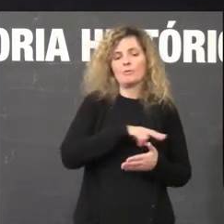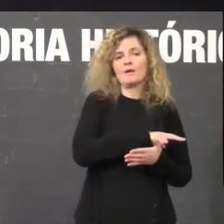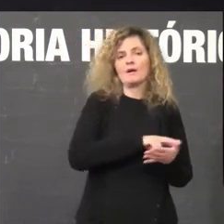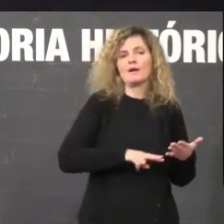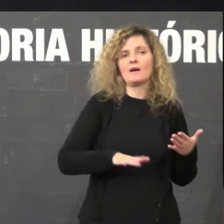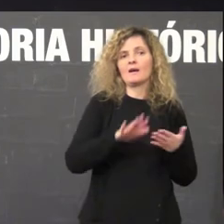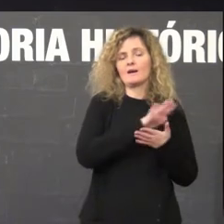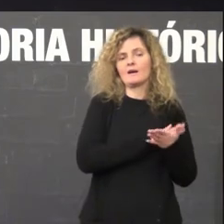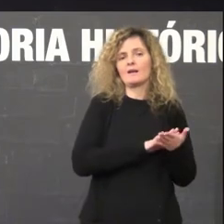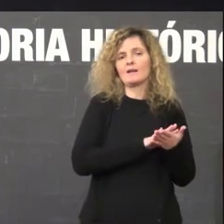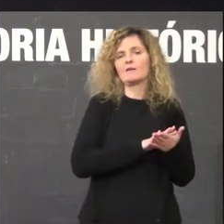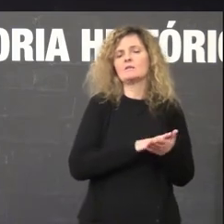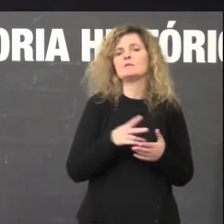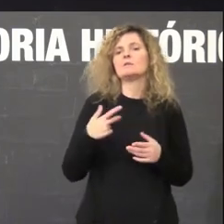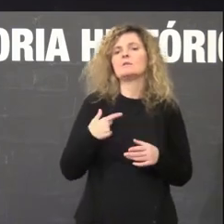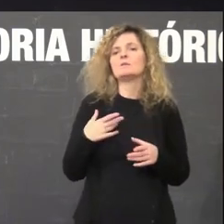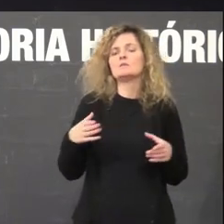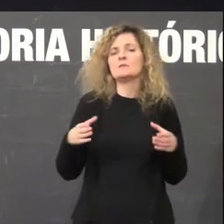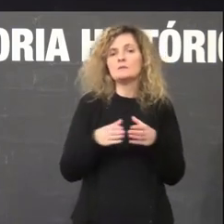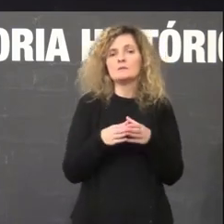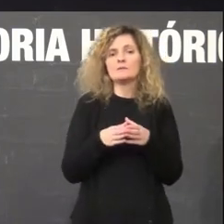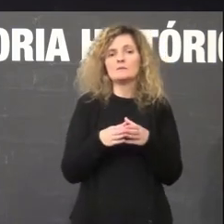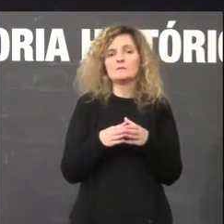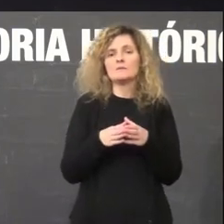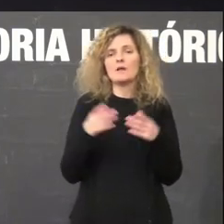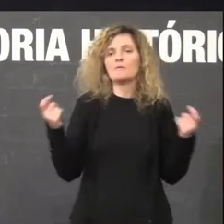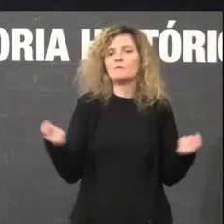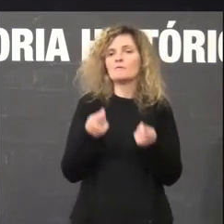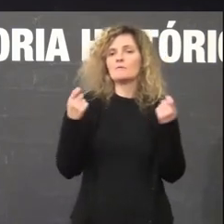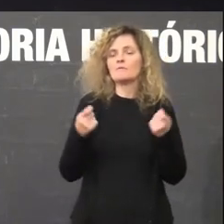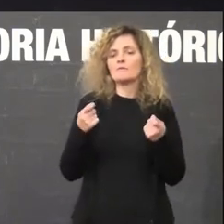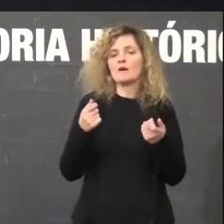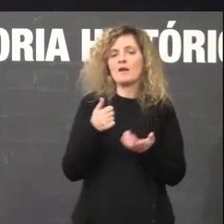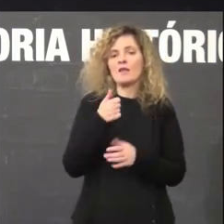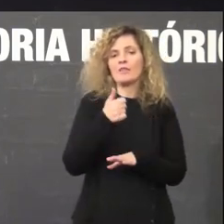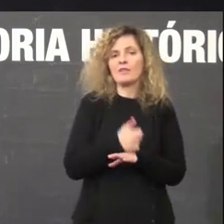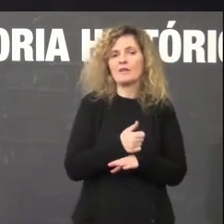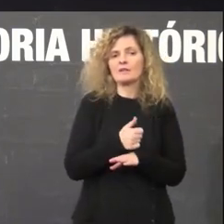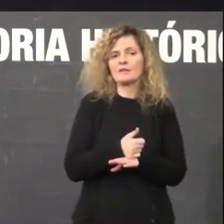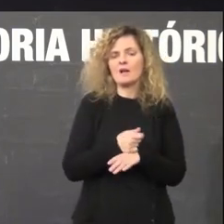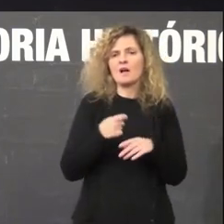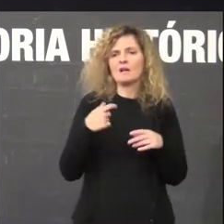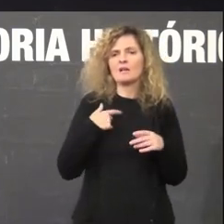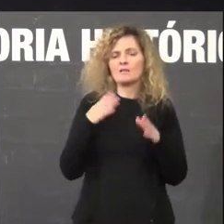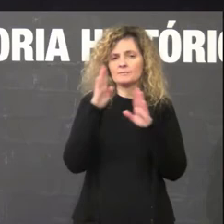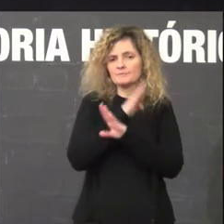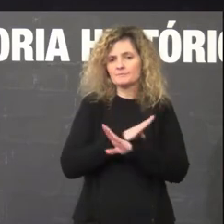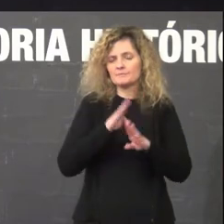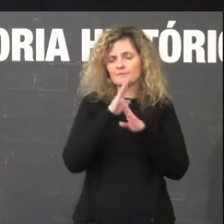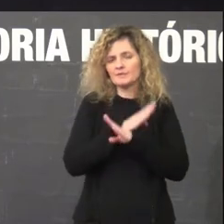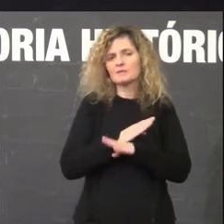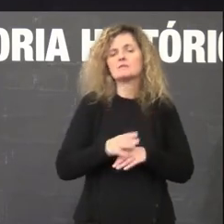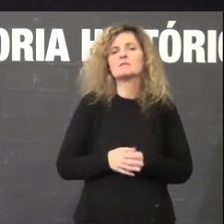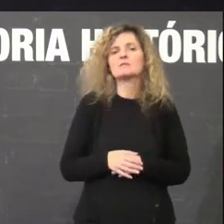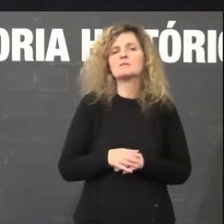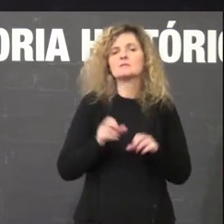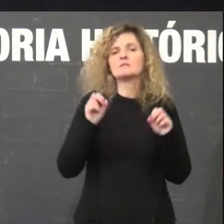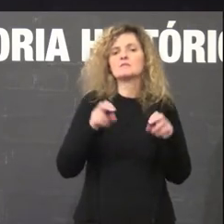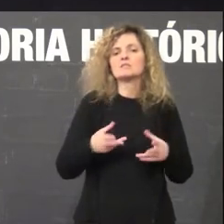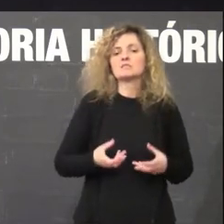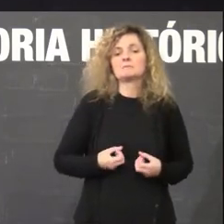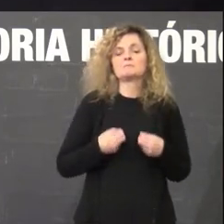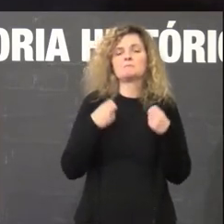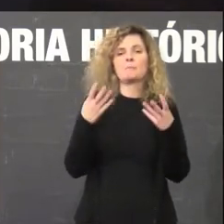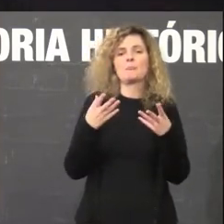estamos no aparello de propaganda, central de propaganda, na clandestinidade, sin